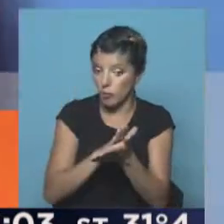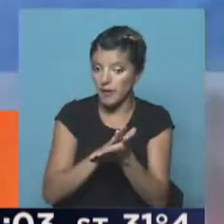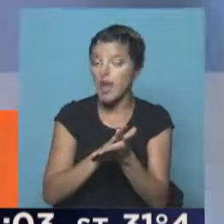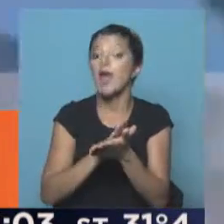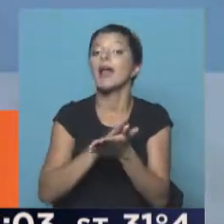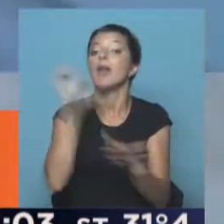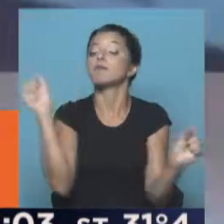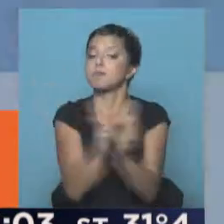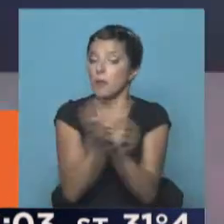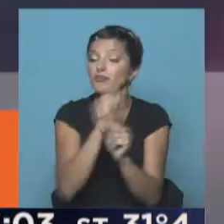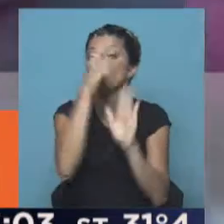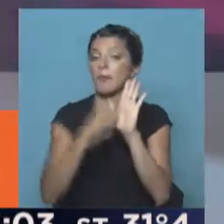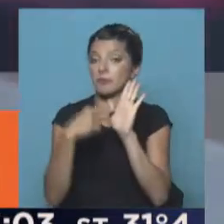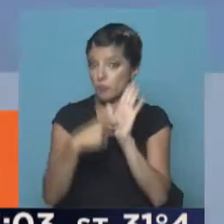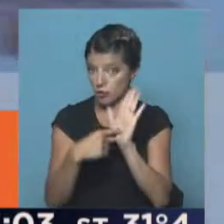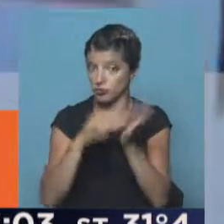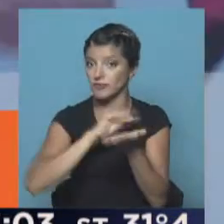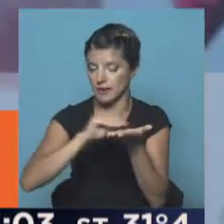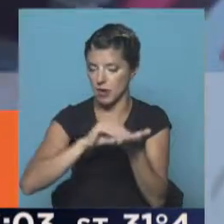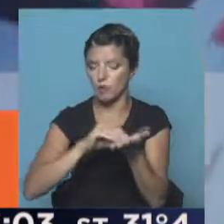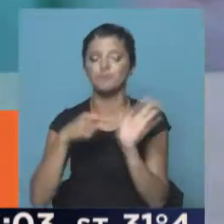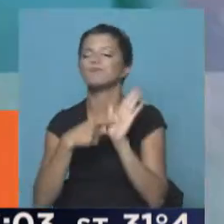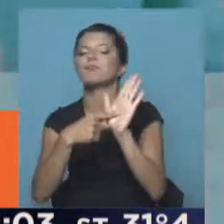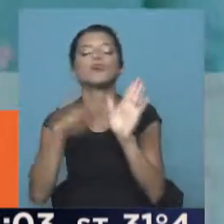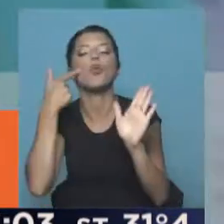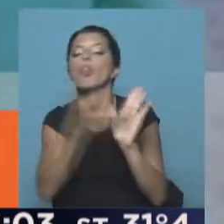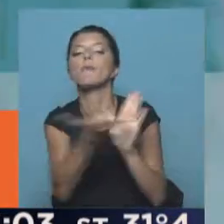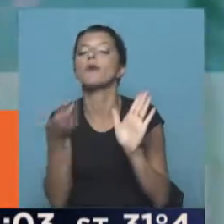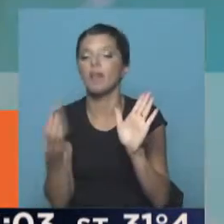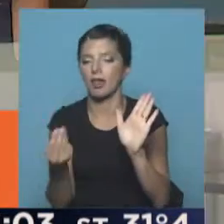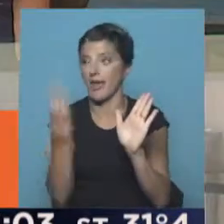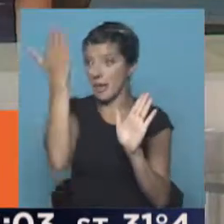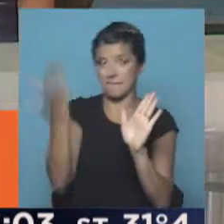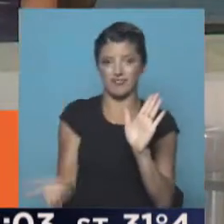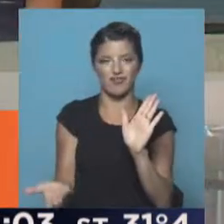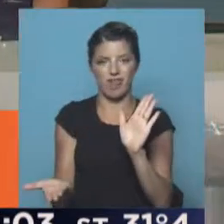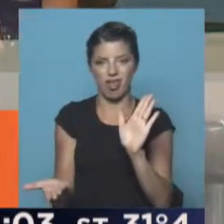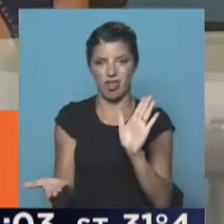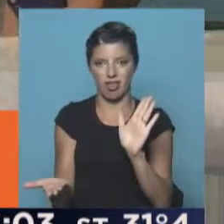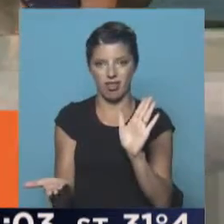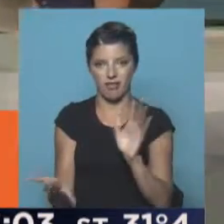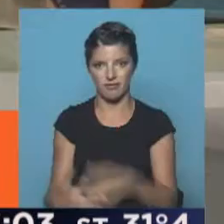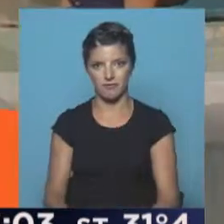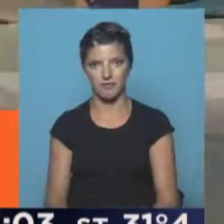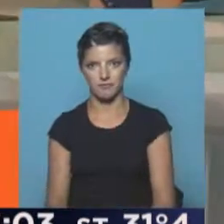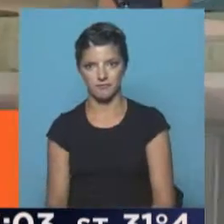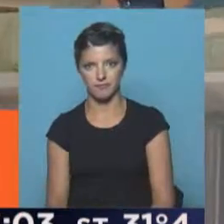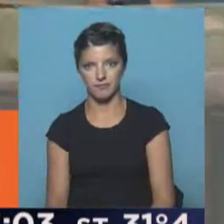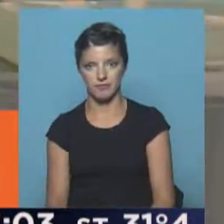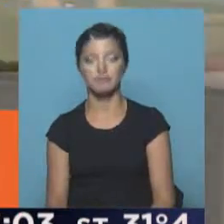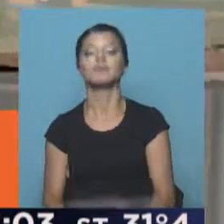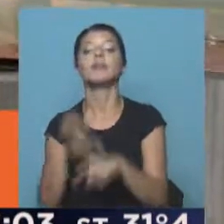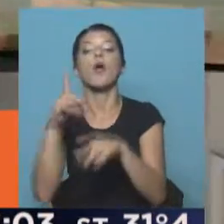eso también lo que revela es que Renzi es un dirigente que goza de un consenso en el centro